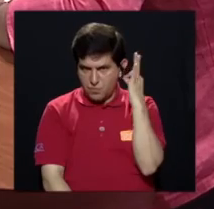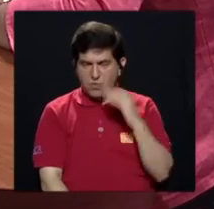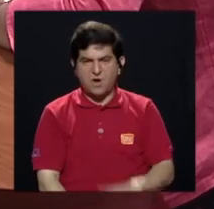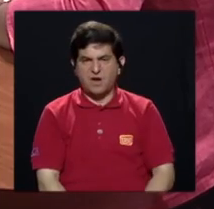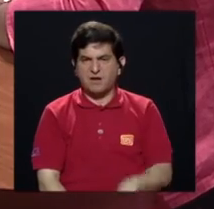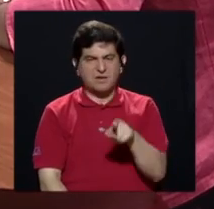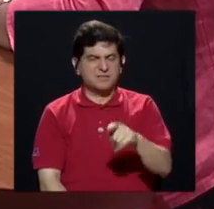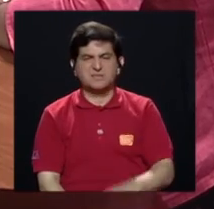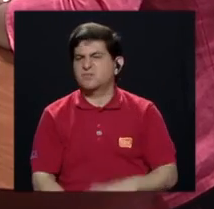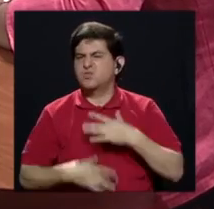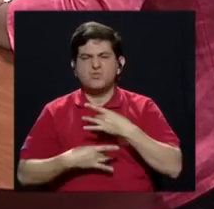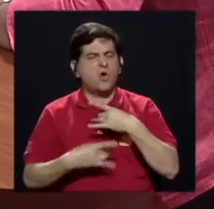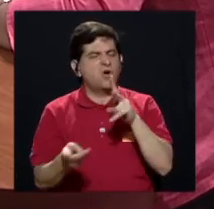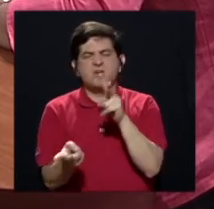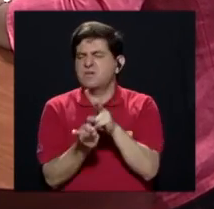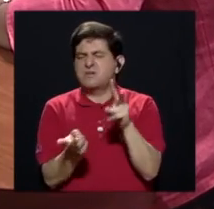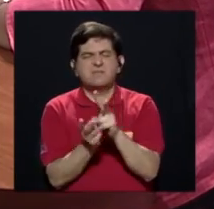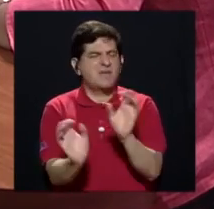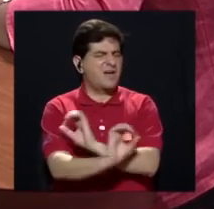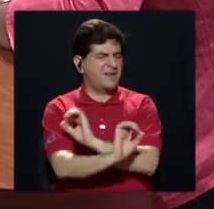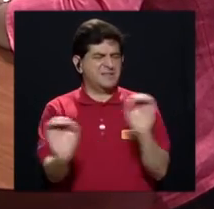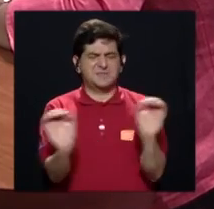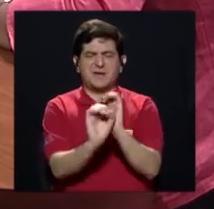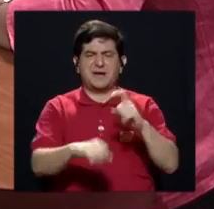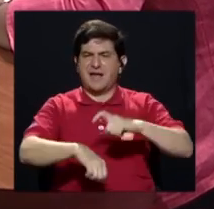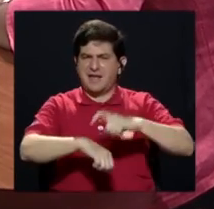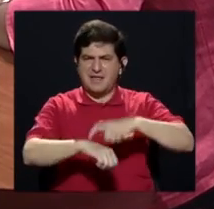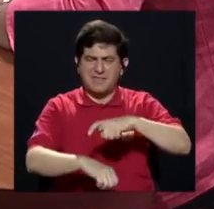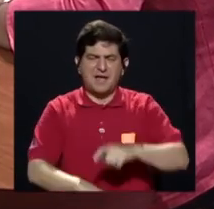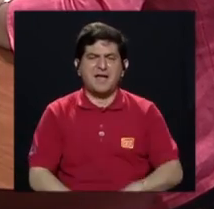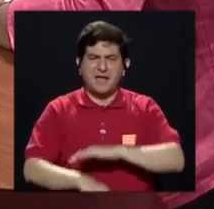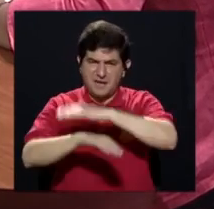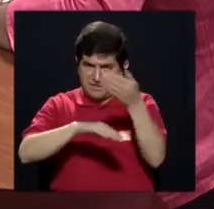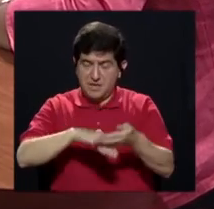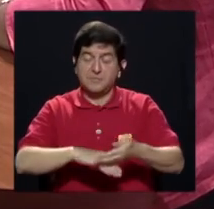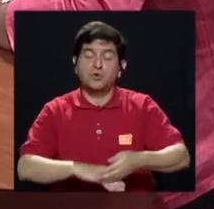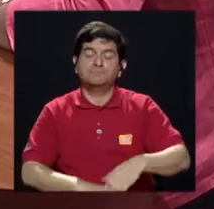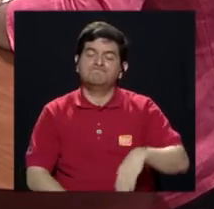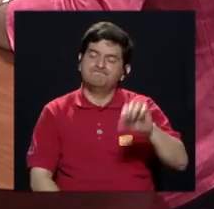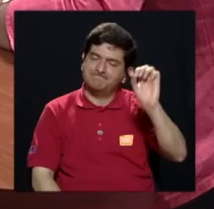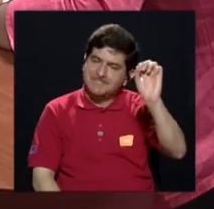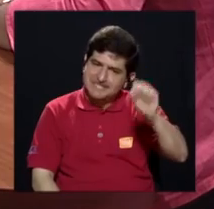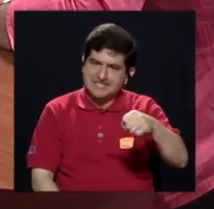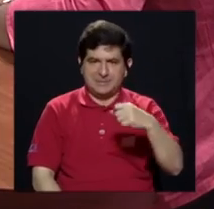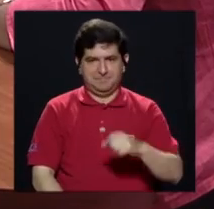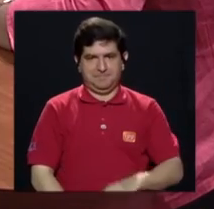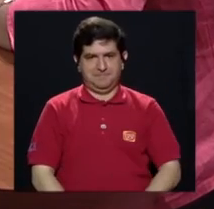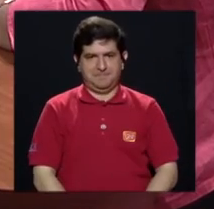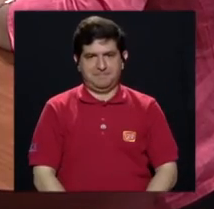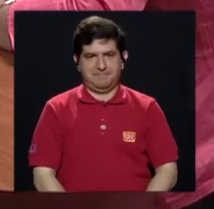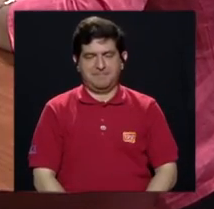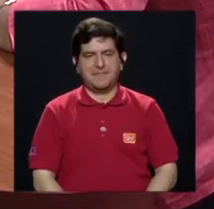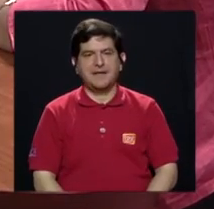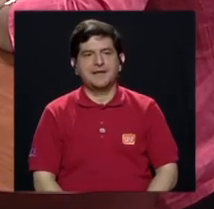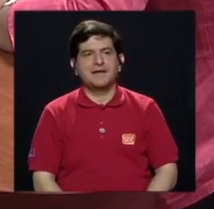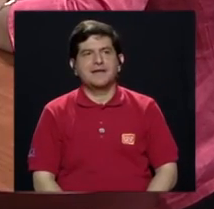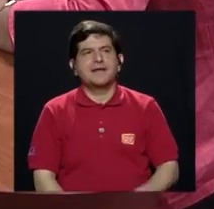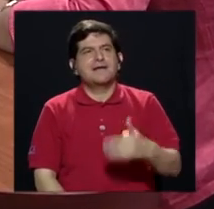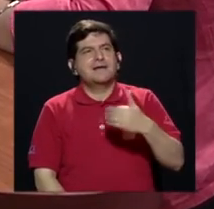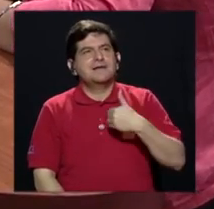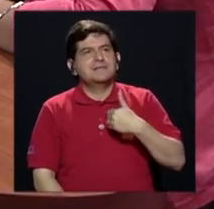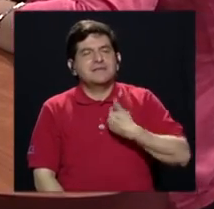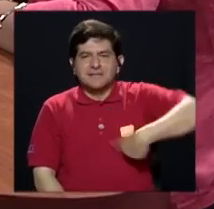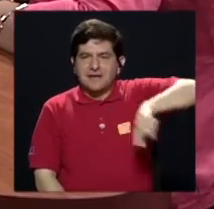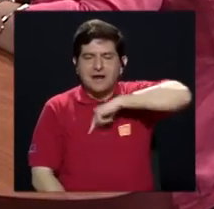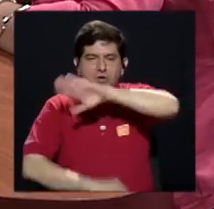pierden el apetito sexual completo en el periodo de embarazo pero tenemos que decirle que sí que lo que decíamos hay un vamos a ver si tuviéramos que